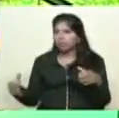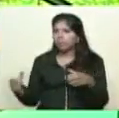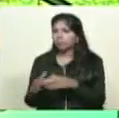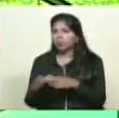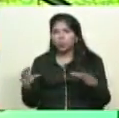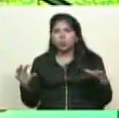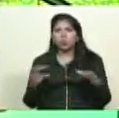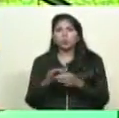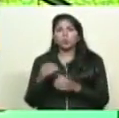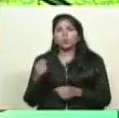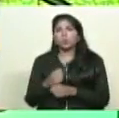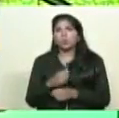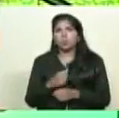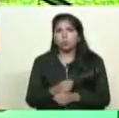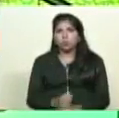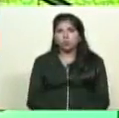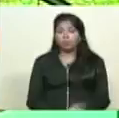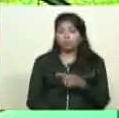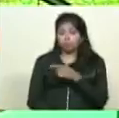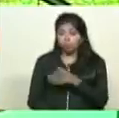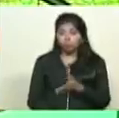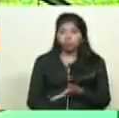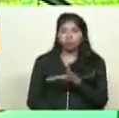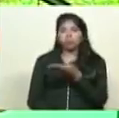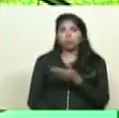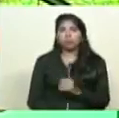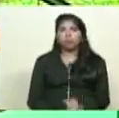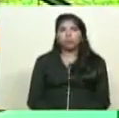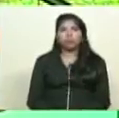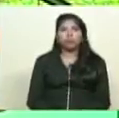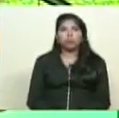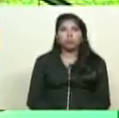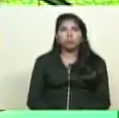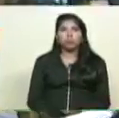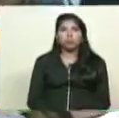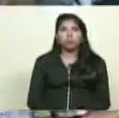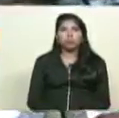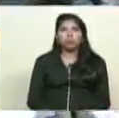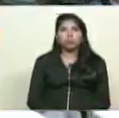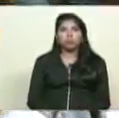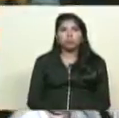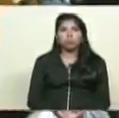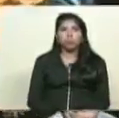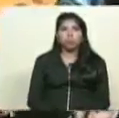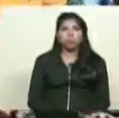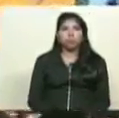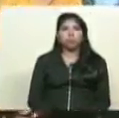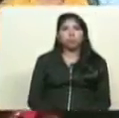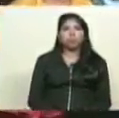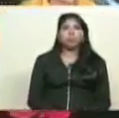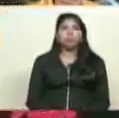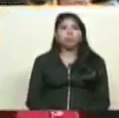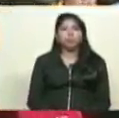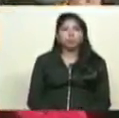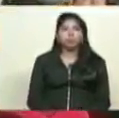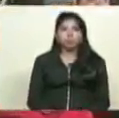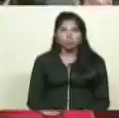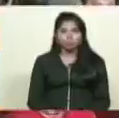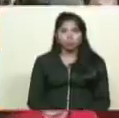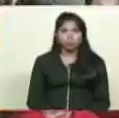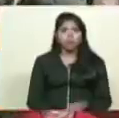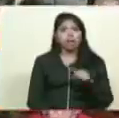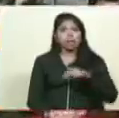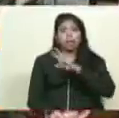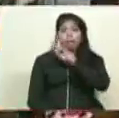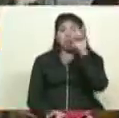obrera ha sido y será la fuerza motriz de la construcción del futuro y del socialismo en Venezuela